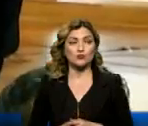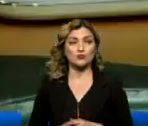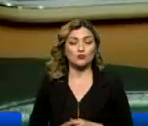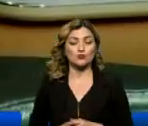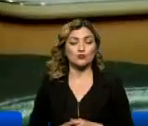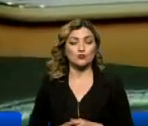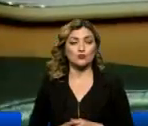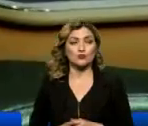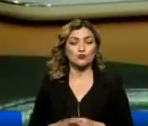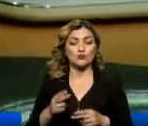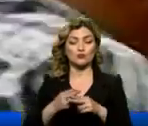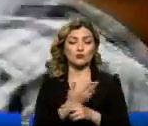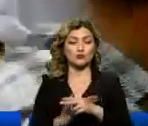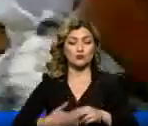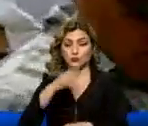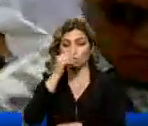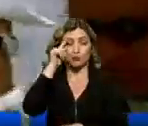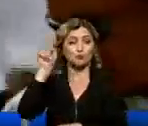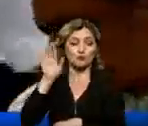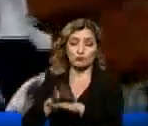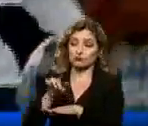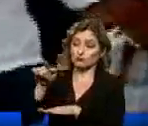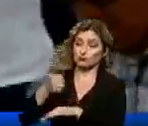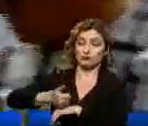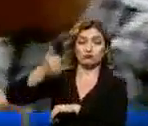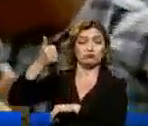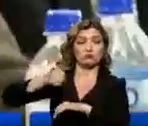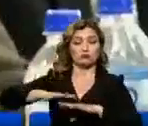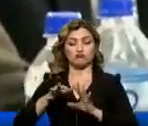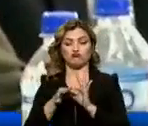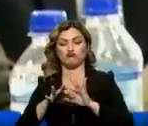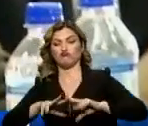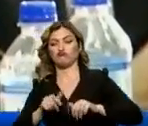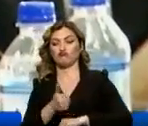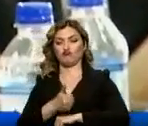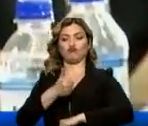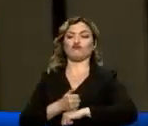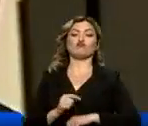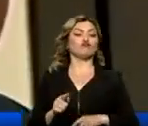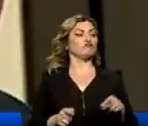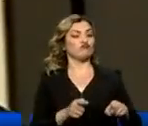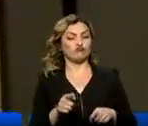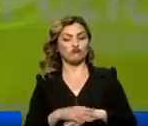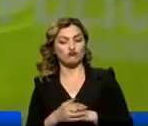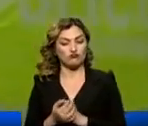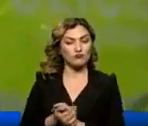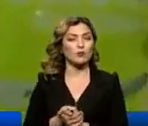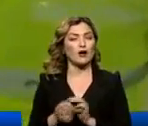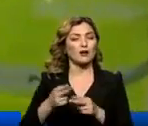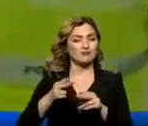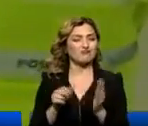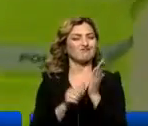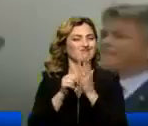Si bien no únicamente el expresidente Rafael Correa es acusado de autor del delito de cohecho por parte de la Fiscalía, sino que también sus